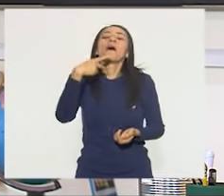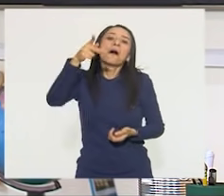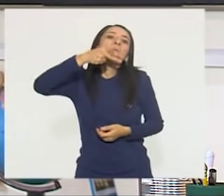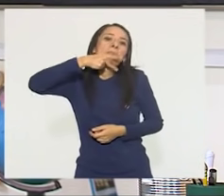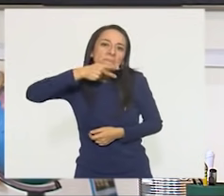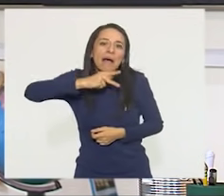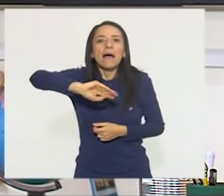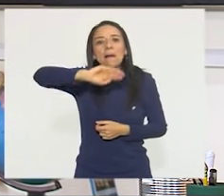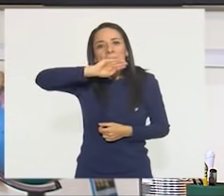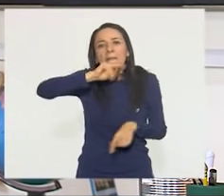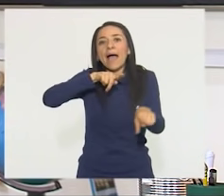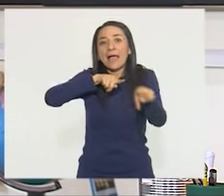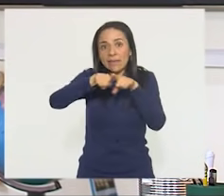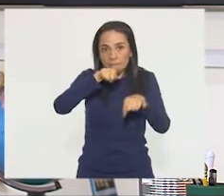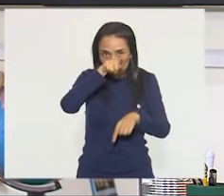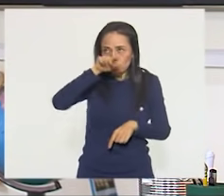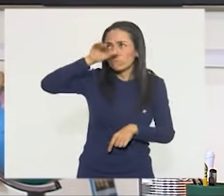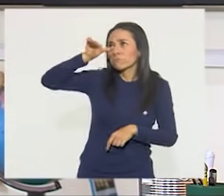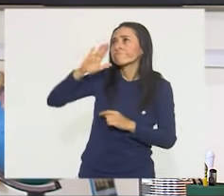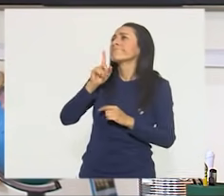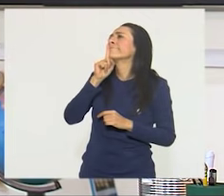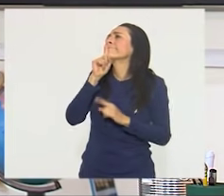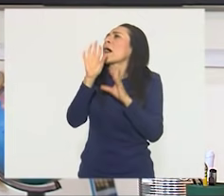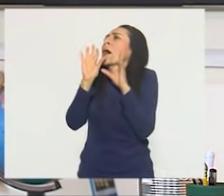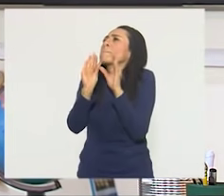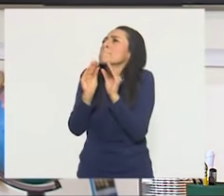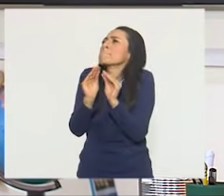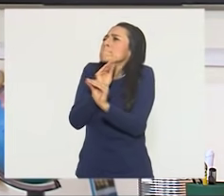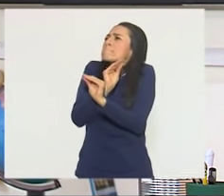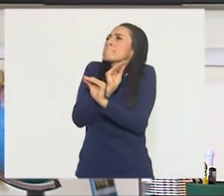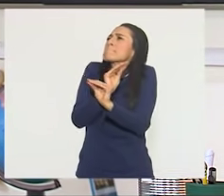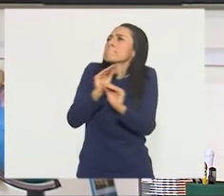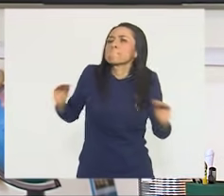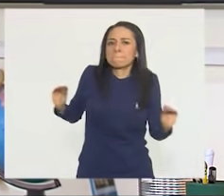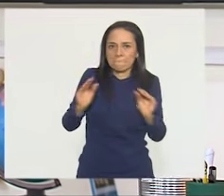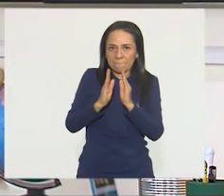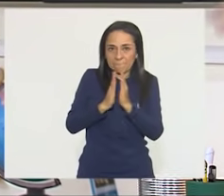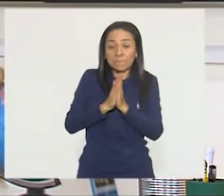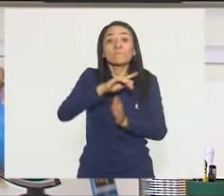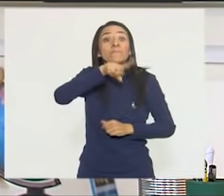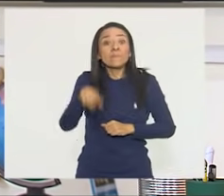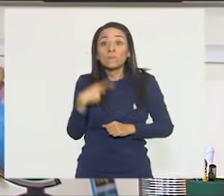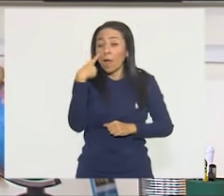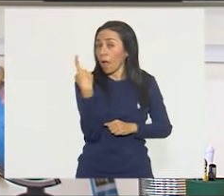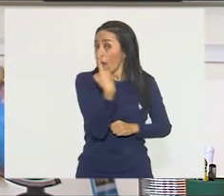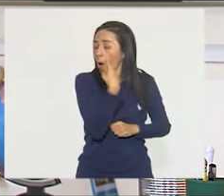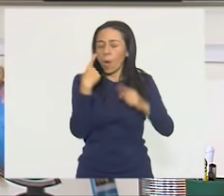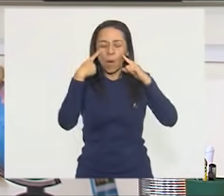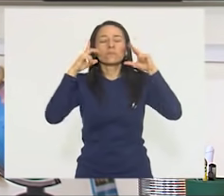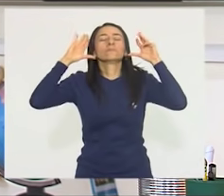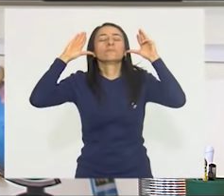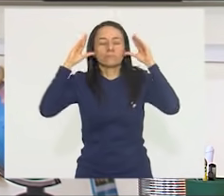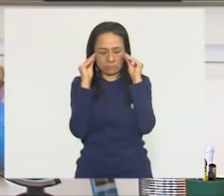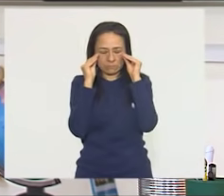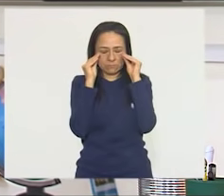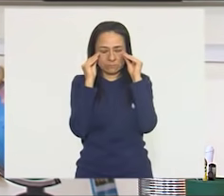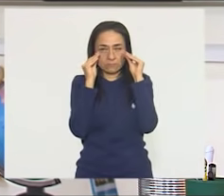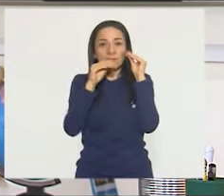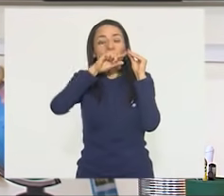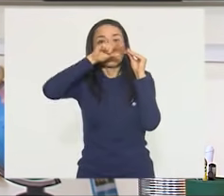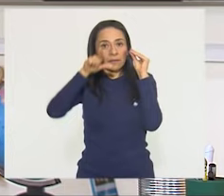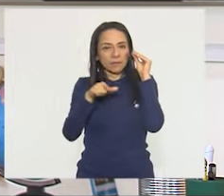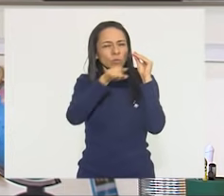que guarden silencio. Y le van a decir, van a guardar silencio, van a cerrar los ojos y van a escuchar 5